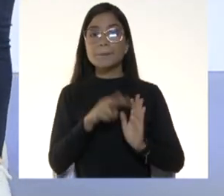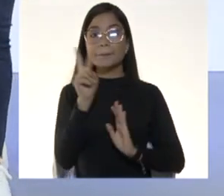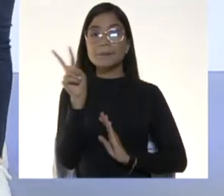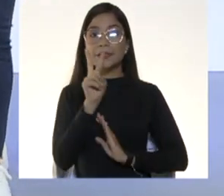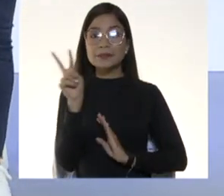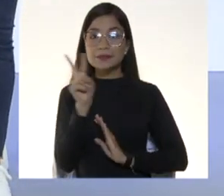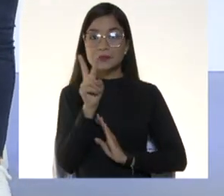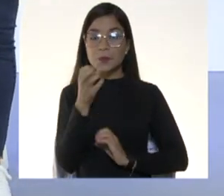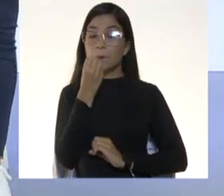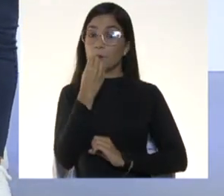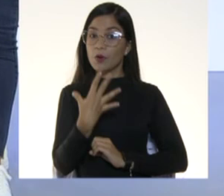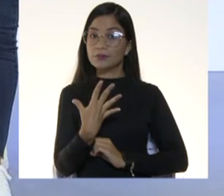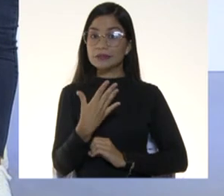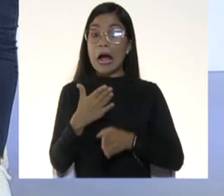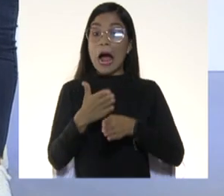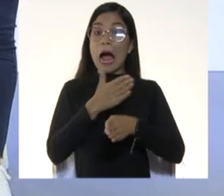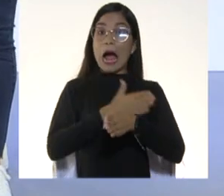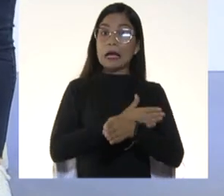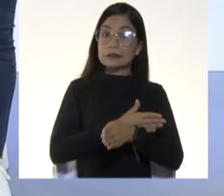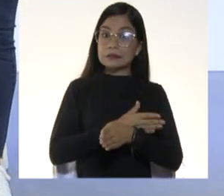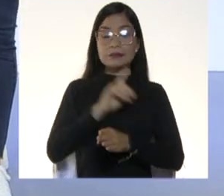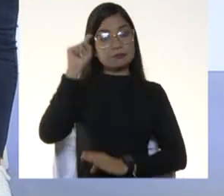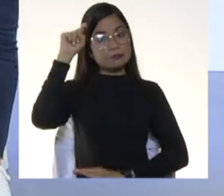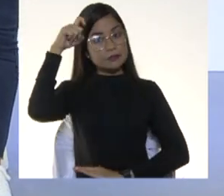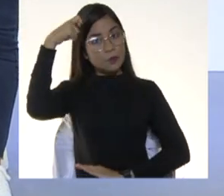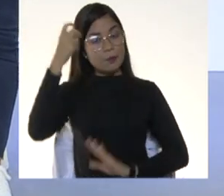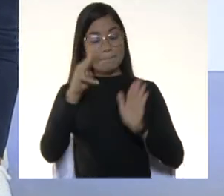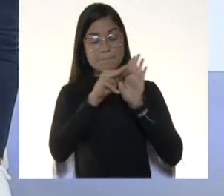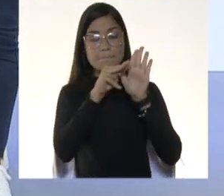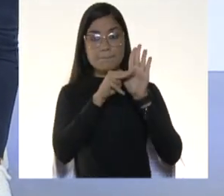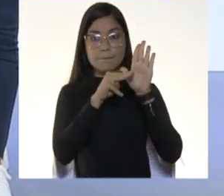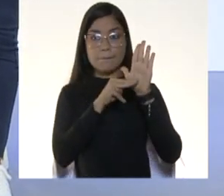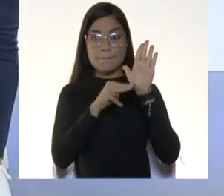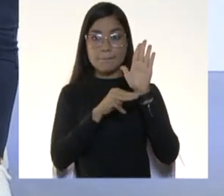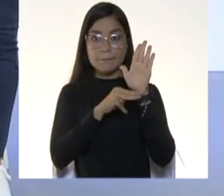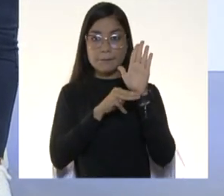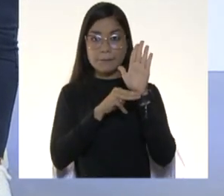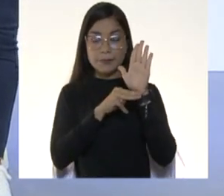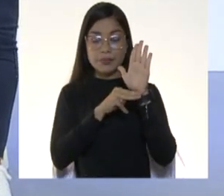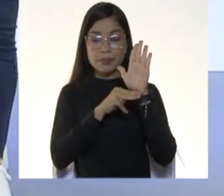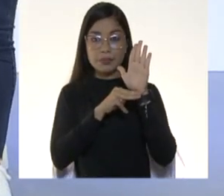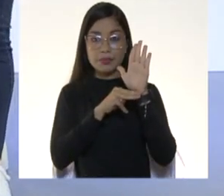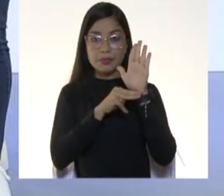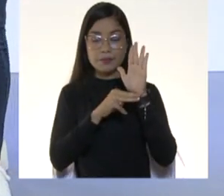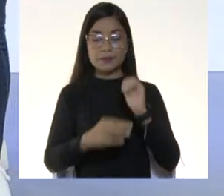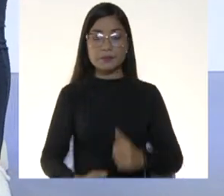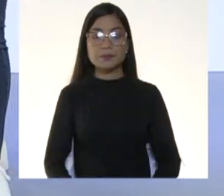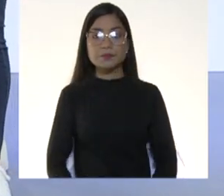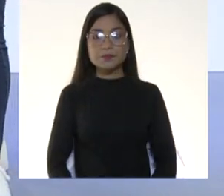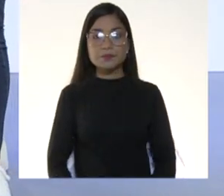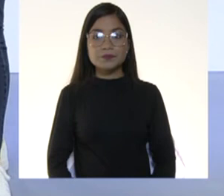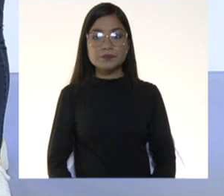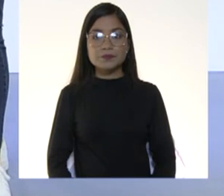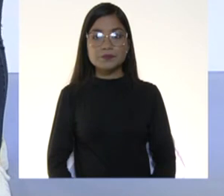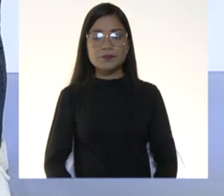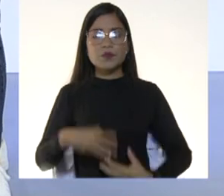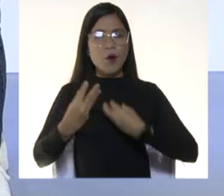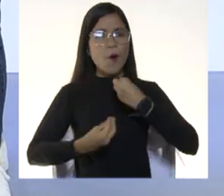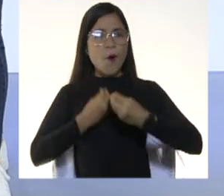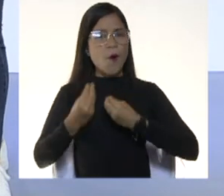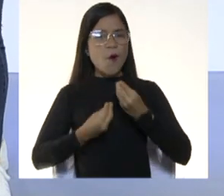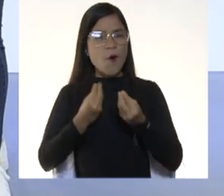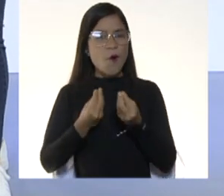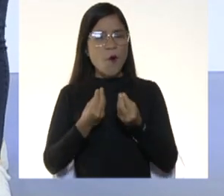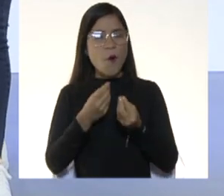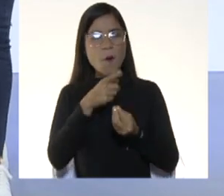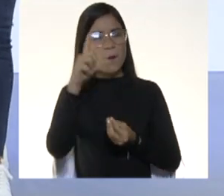2021-2022. Pero antes de irnos, nos gustaría reforzar esas medidas de bioseguridad, que además me encantan cómo las dice Miguel. ¿Cómo lo podemos hacer, Miguel?